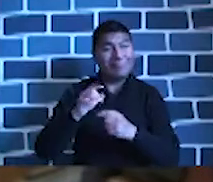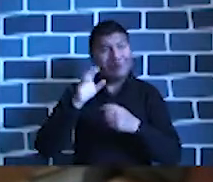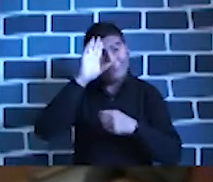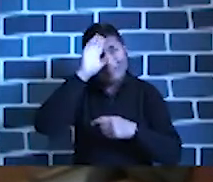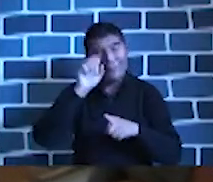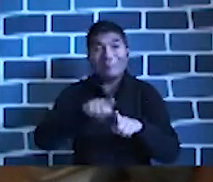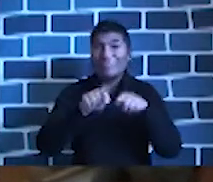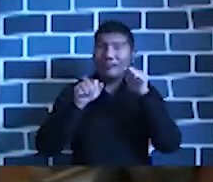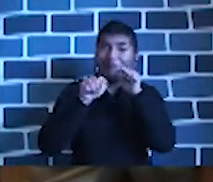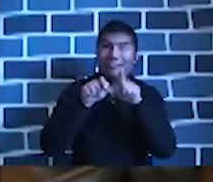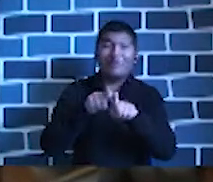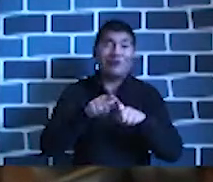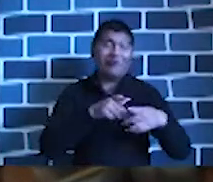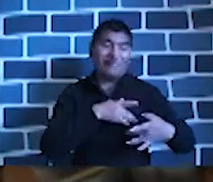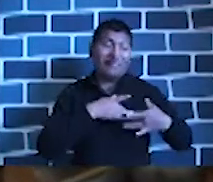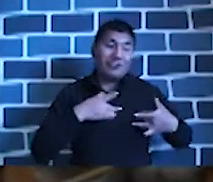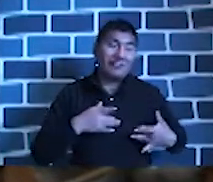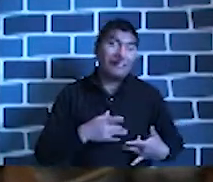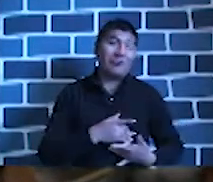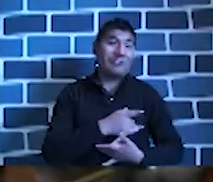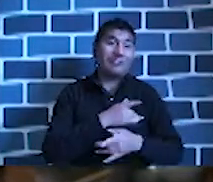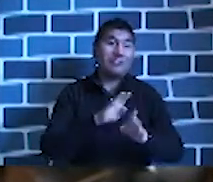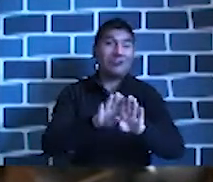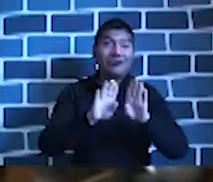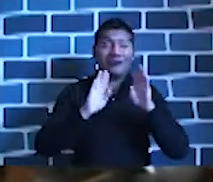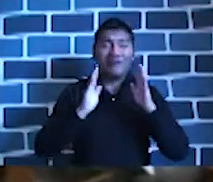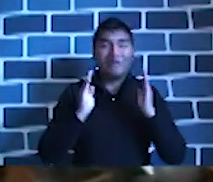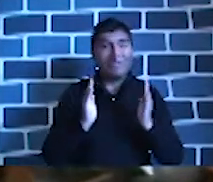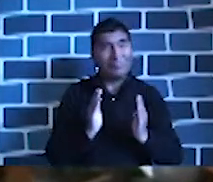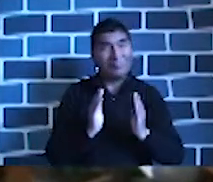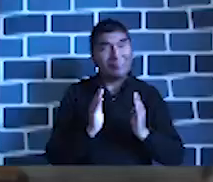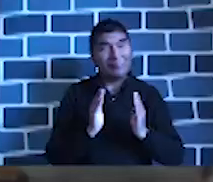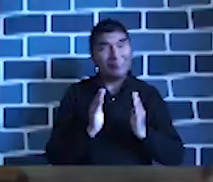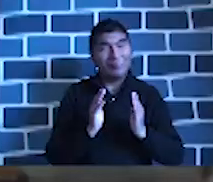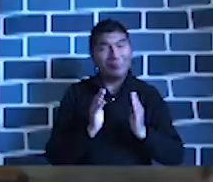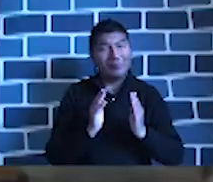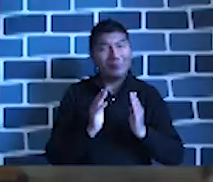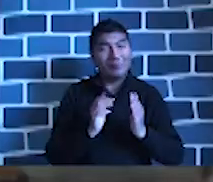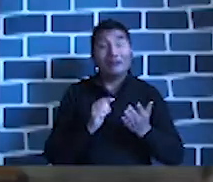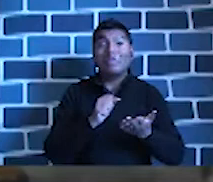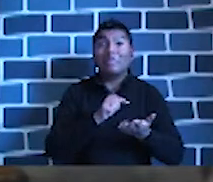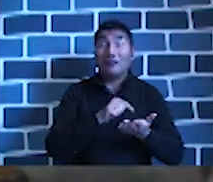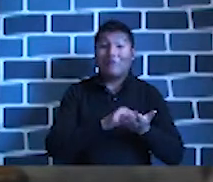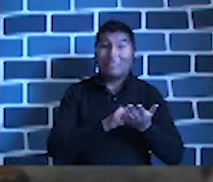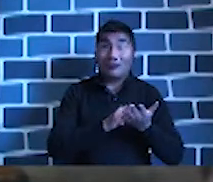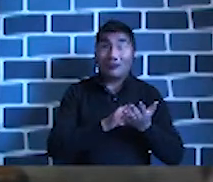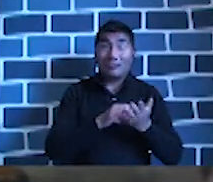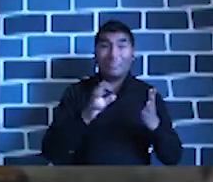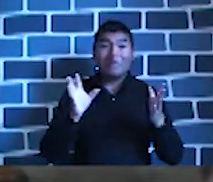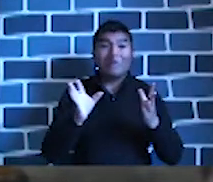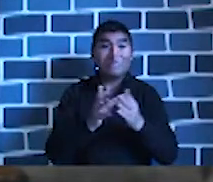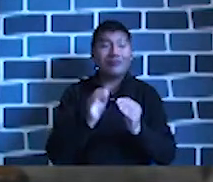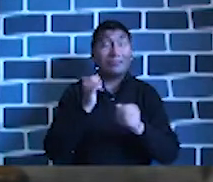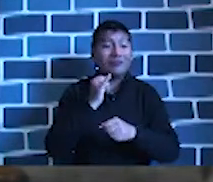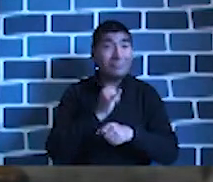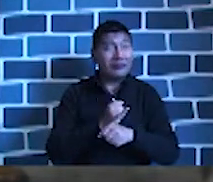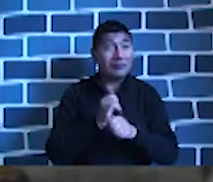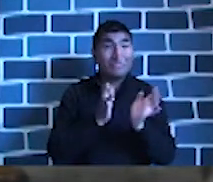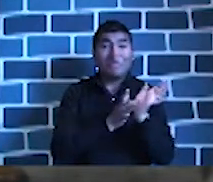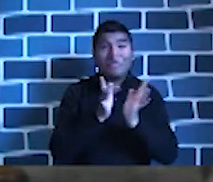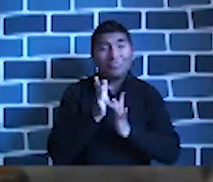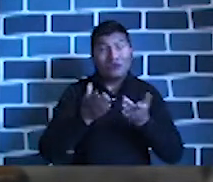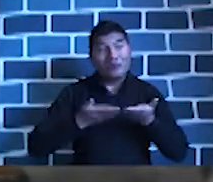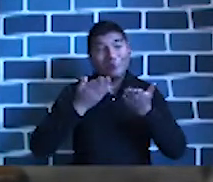corazón, hermanos de puertas abiertas. En esta Eucaristía, en la cual Jesús se nos da